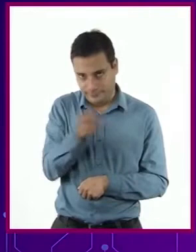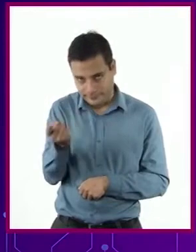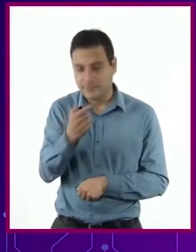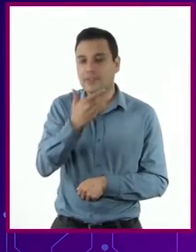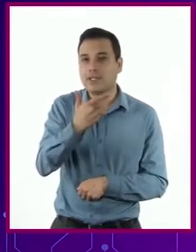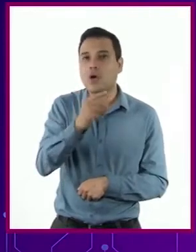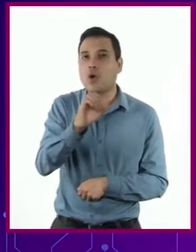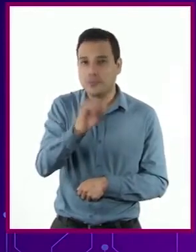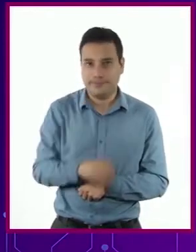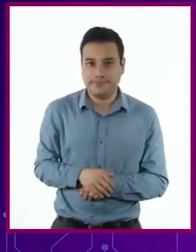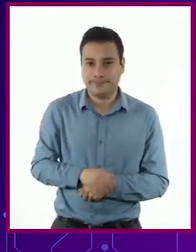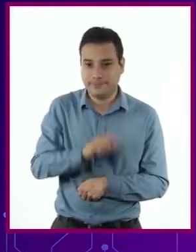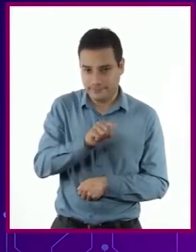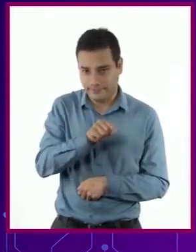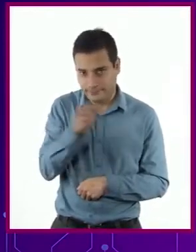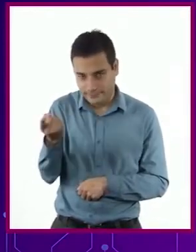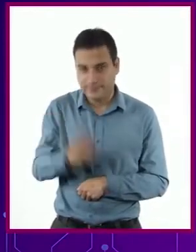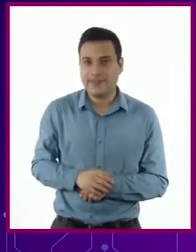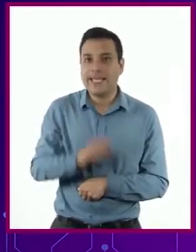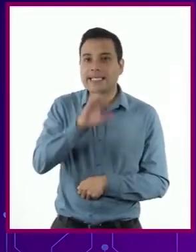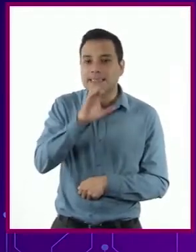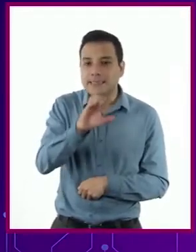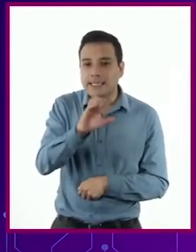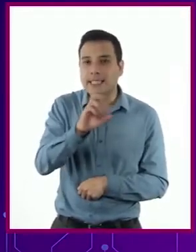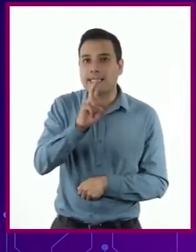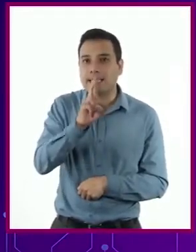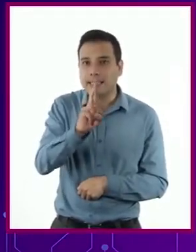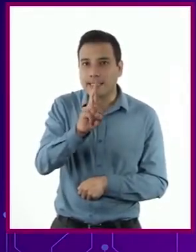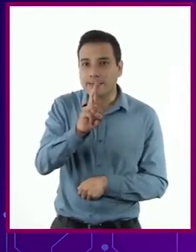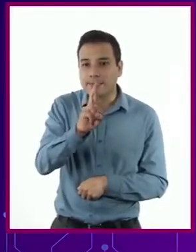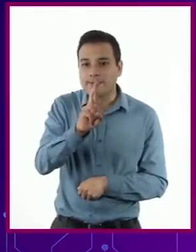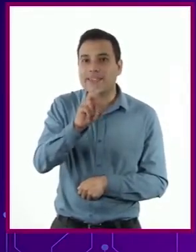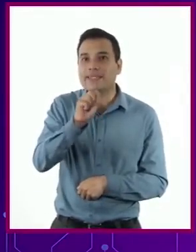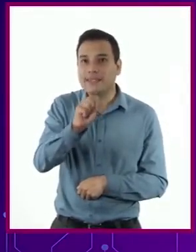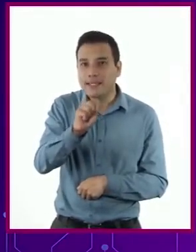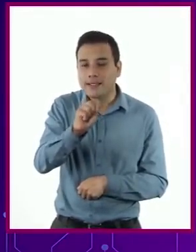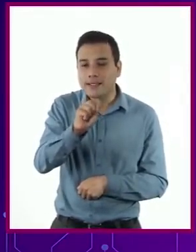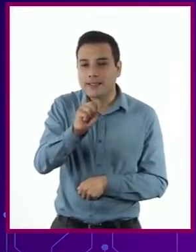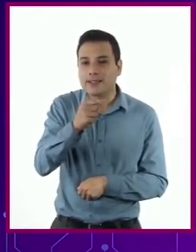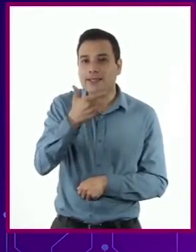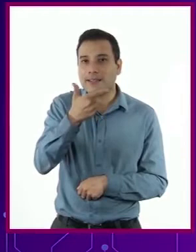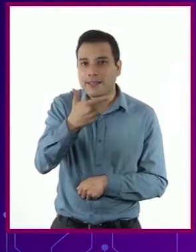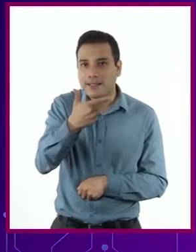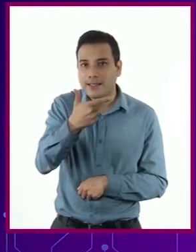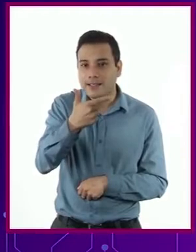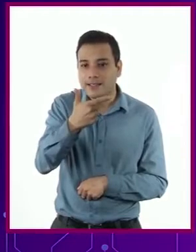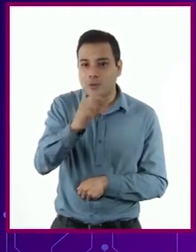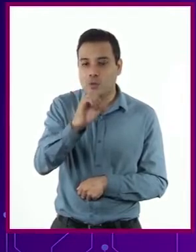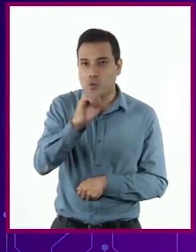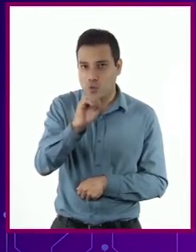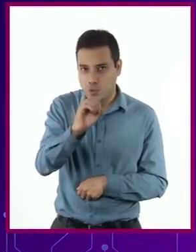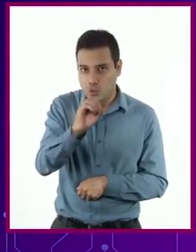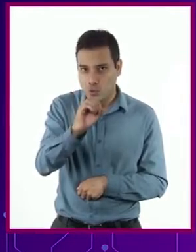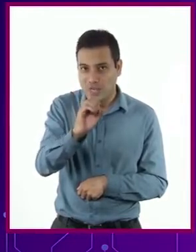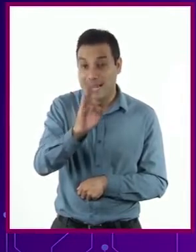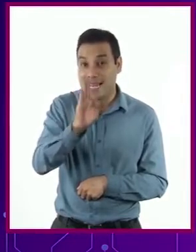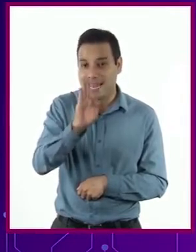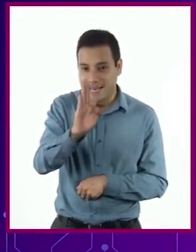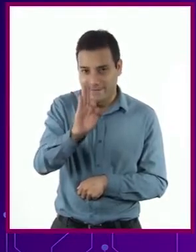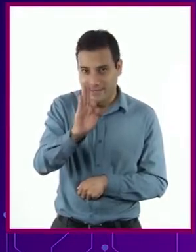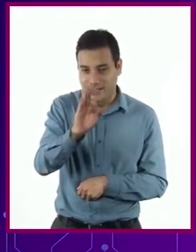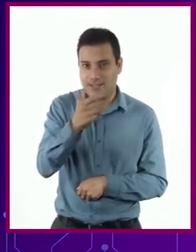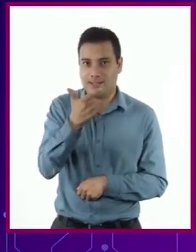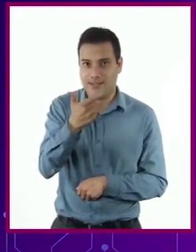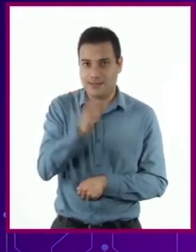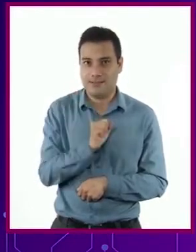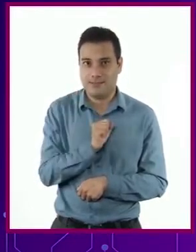G, O, C, R, T, G, O,